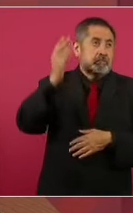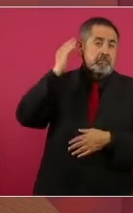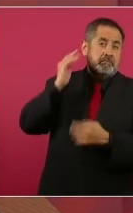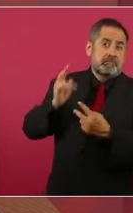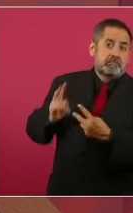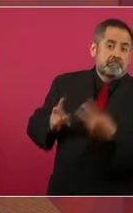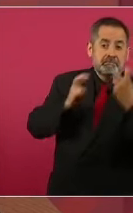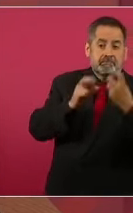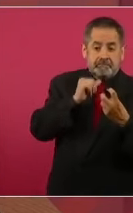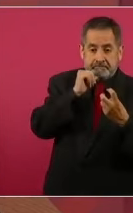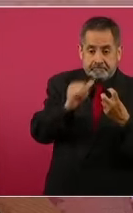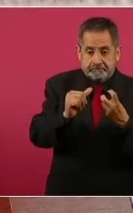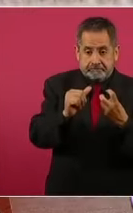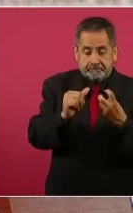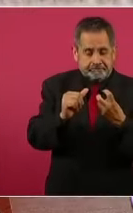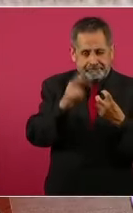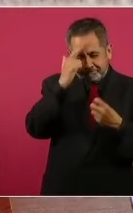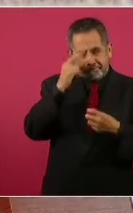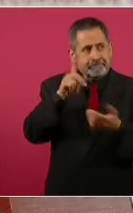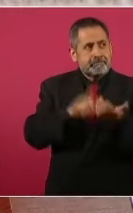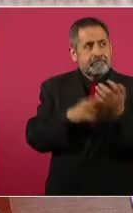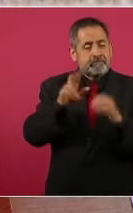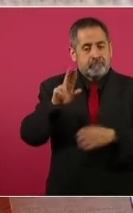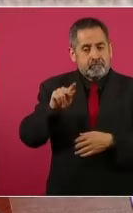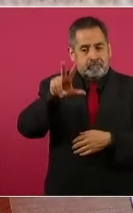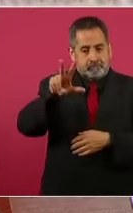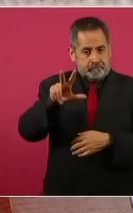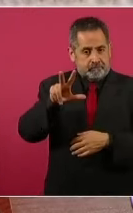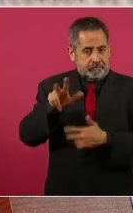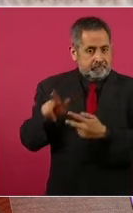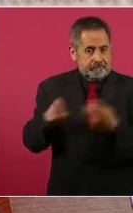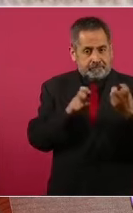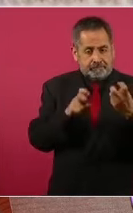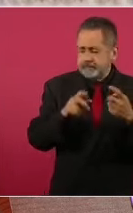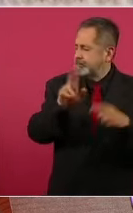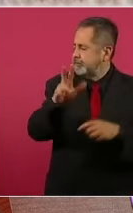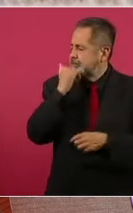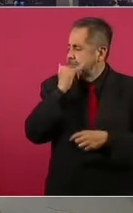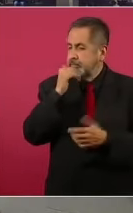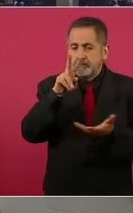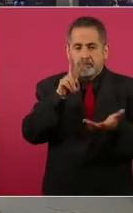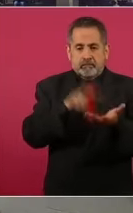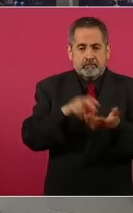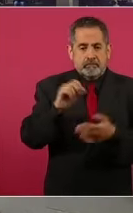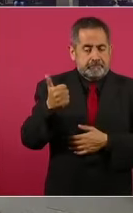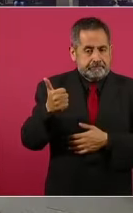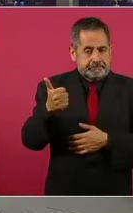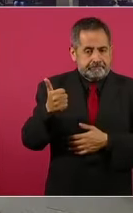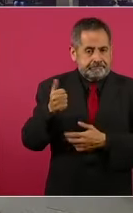elección del 88, perdón, del 2006,